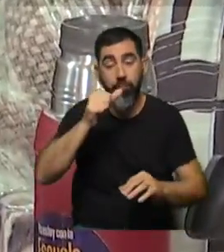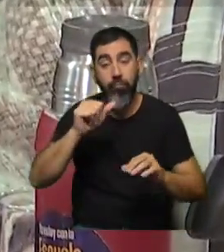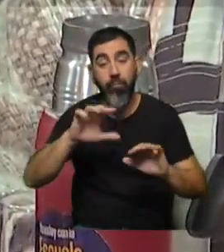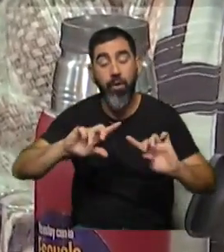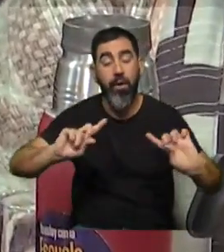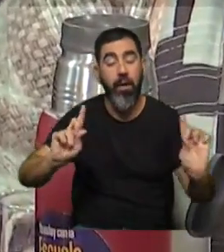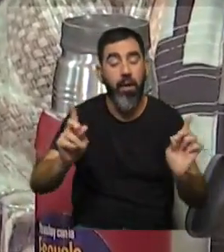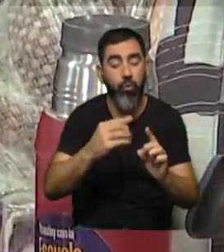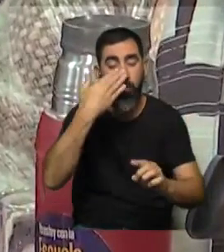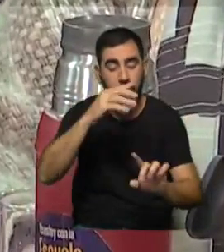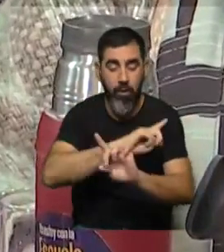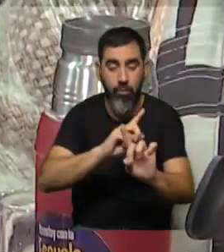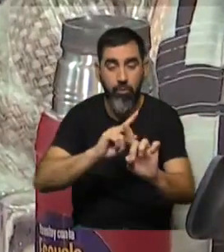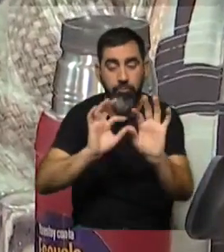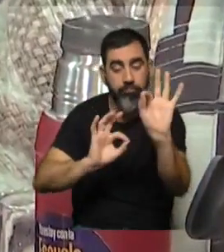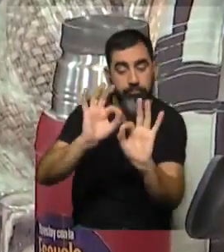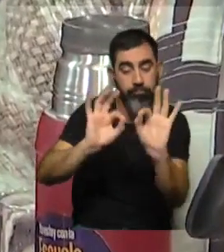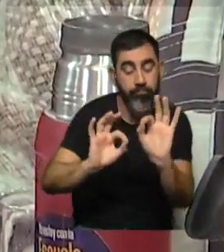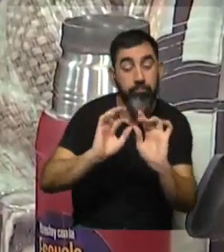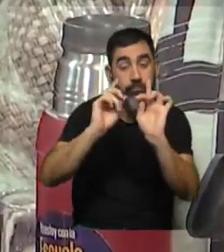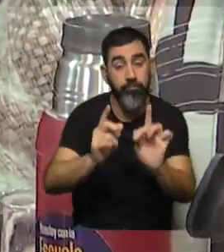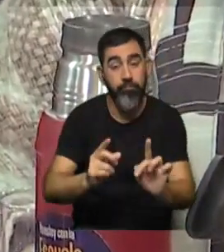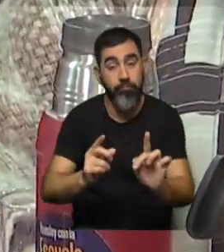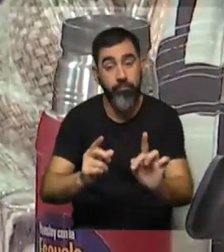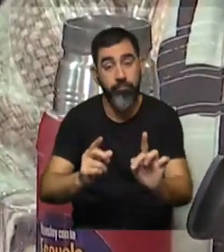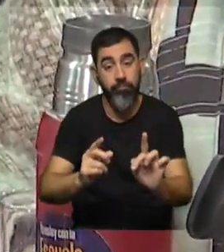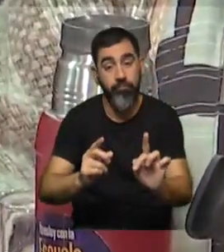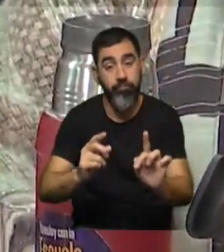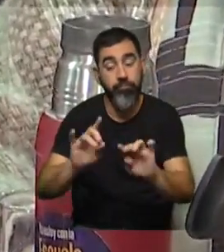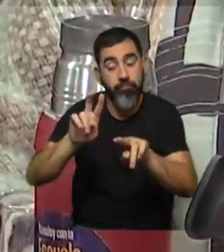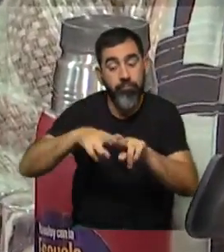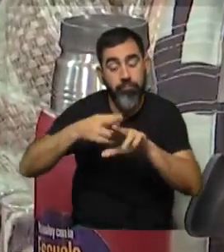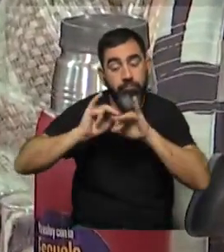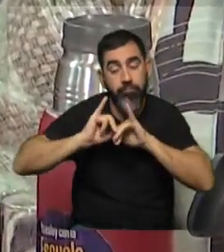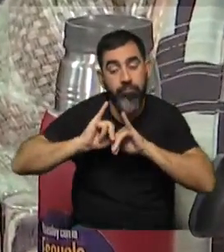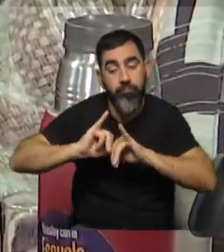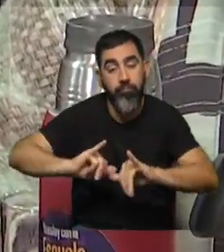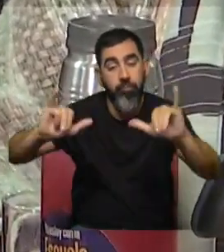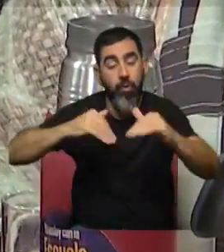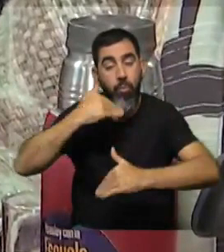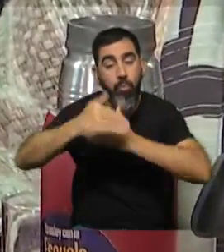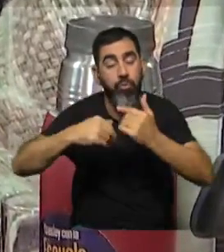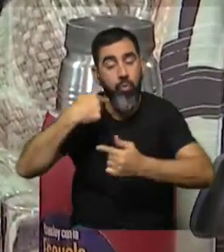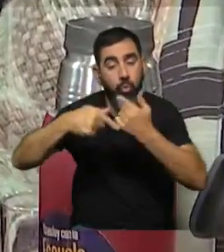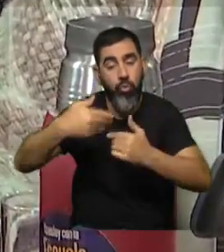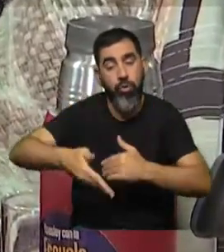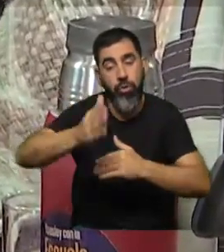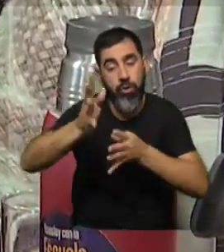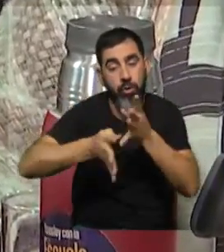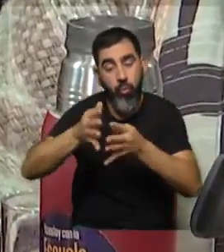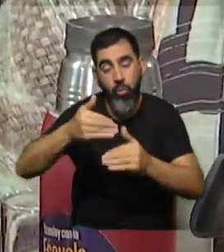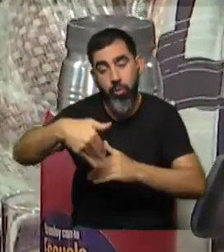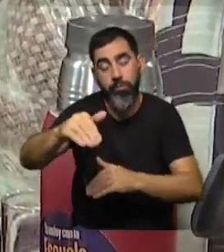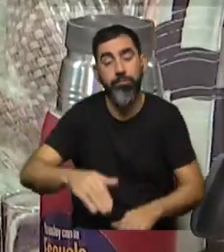síntesis final sino una puesta a punto y a su vez un relanzamiento de un proceso que sin duda Va a seguir funcionando